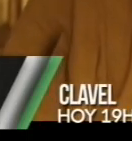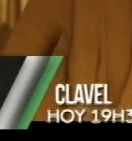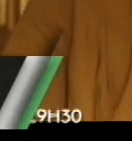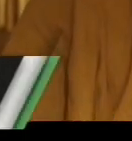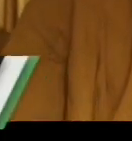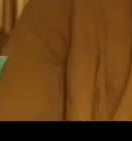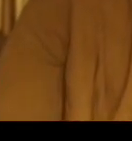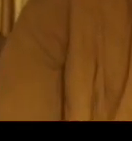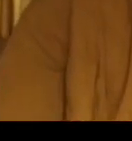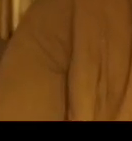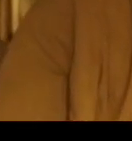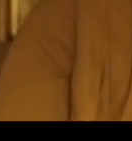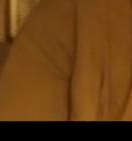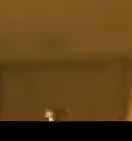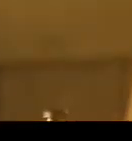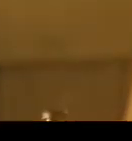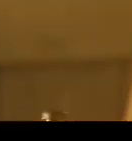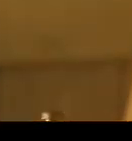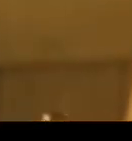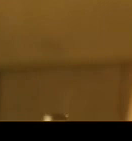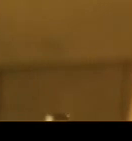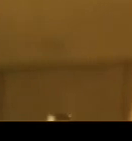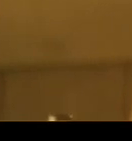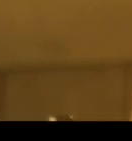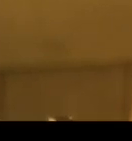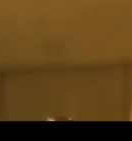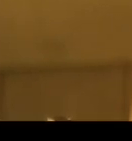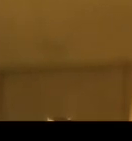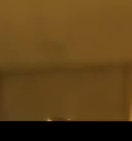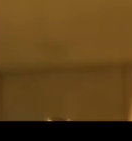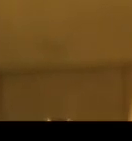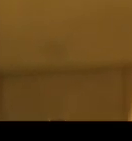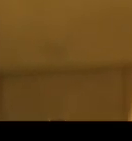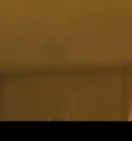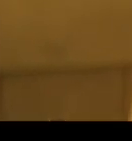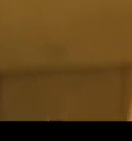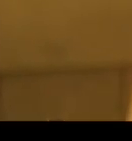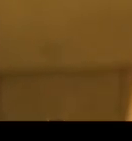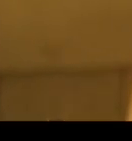pero tendrás que renunciar. ¿Por qué?